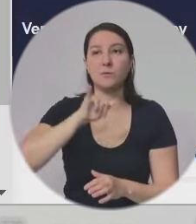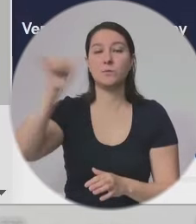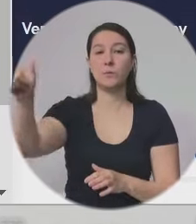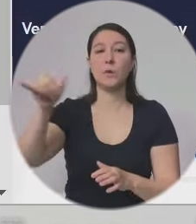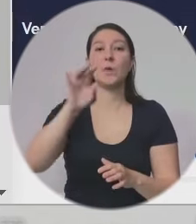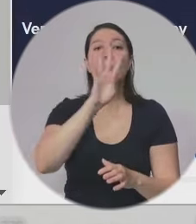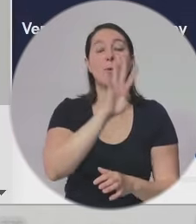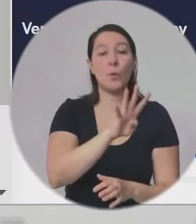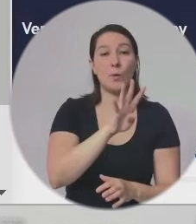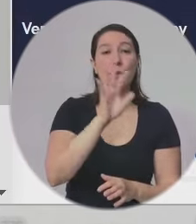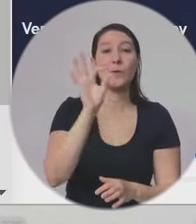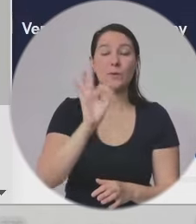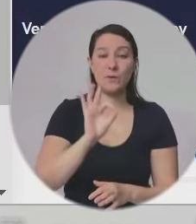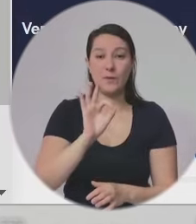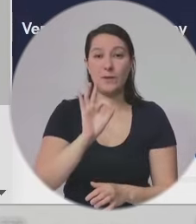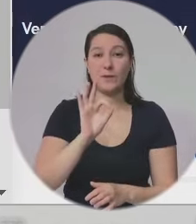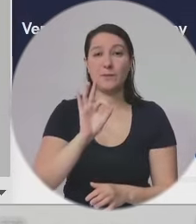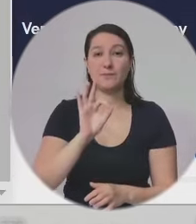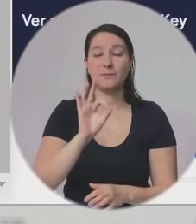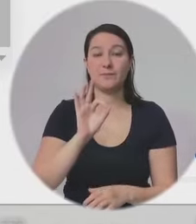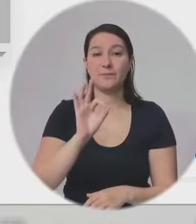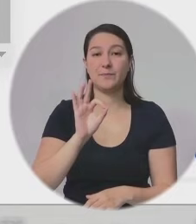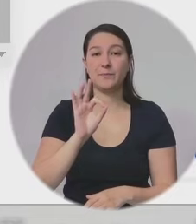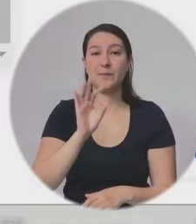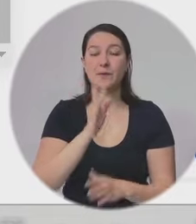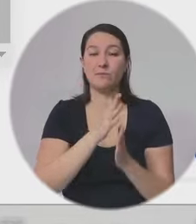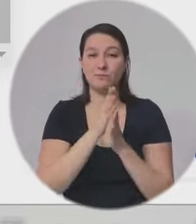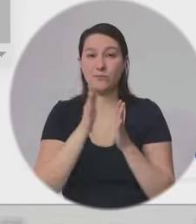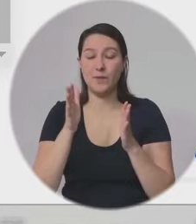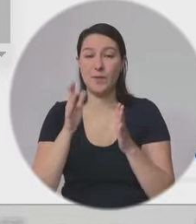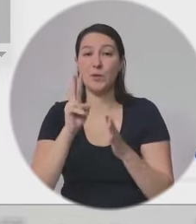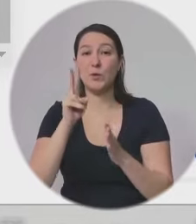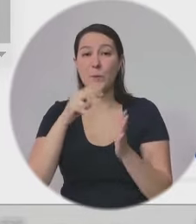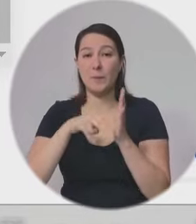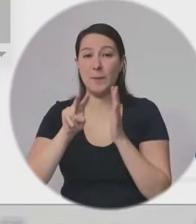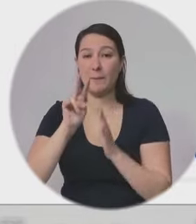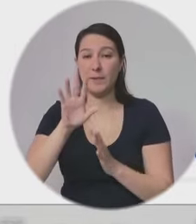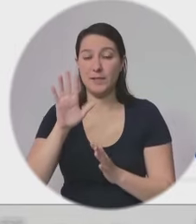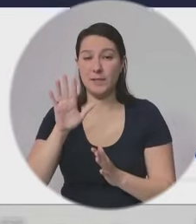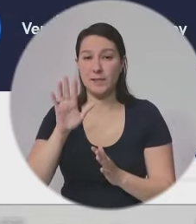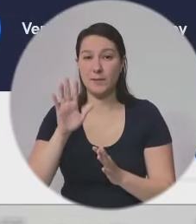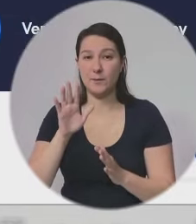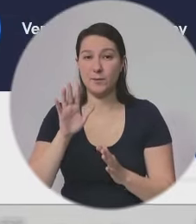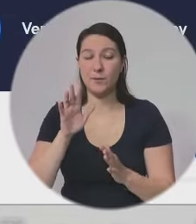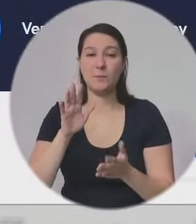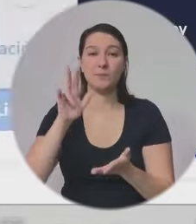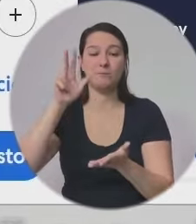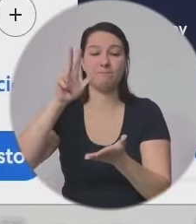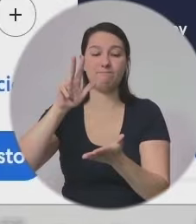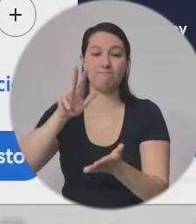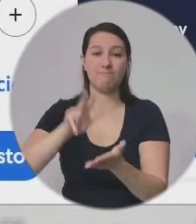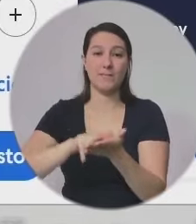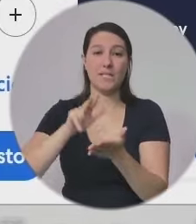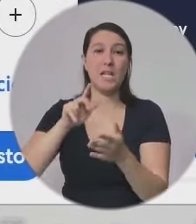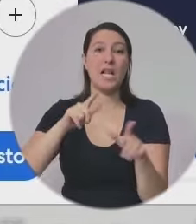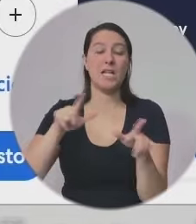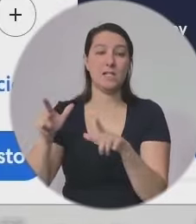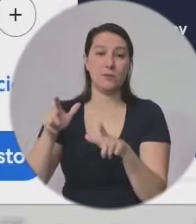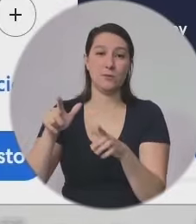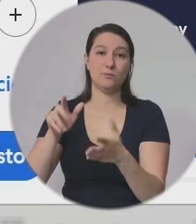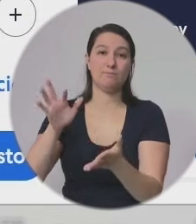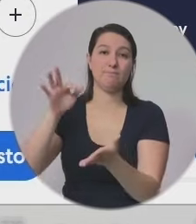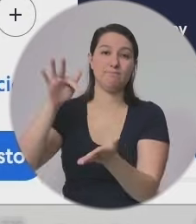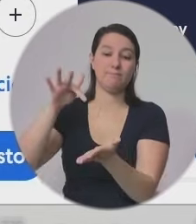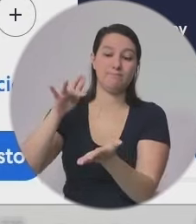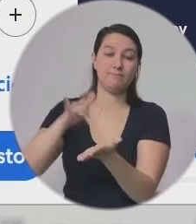febrero del 2025 Okay vamos a seleccionar listo y también vamos a seleccionar eh la